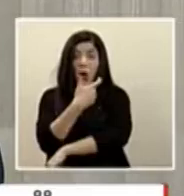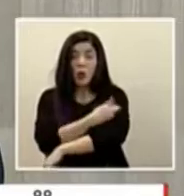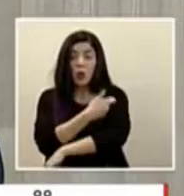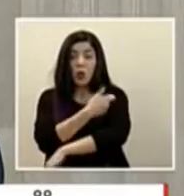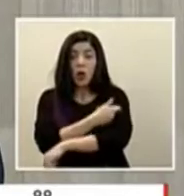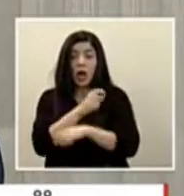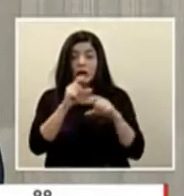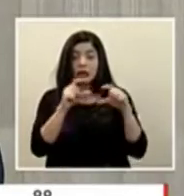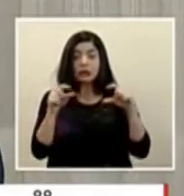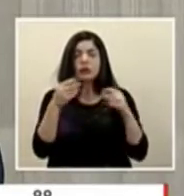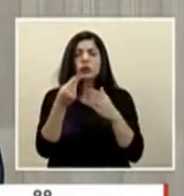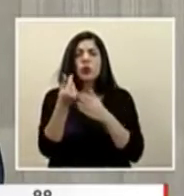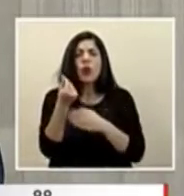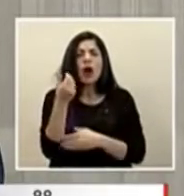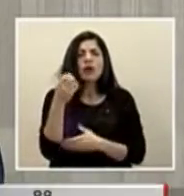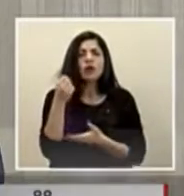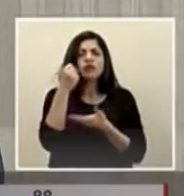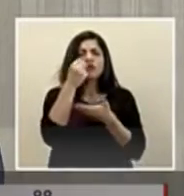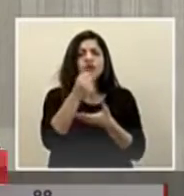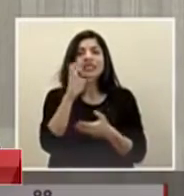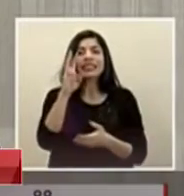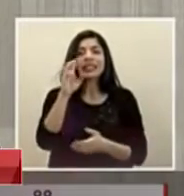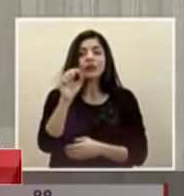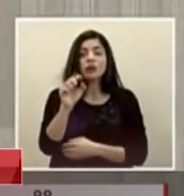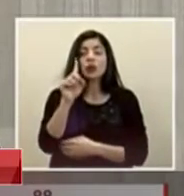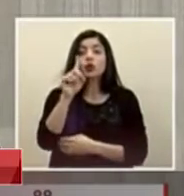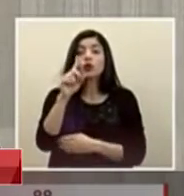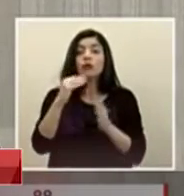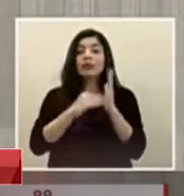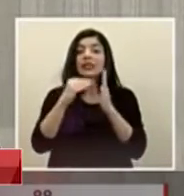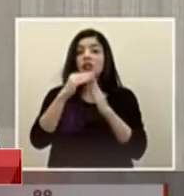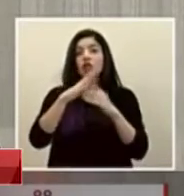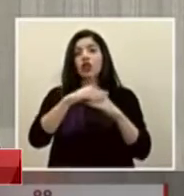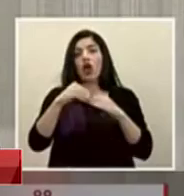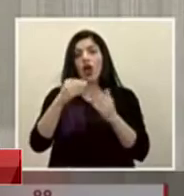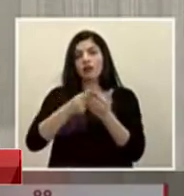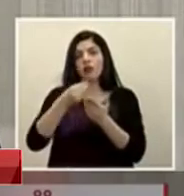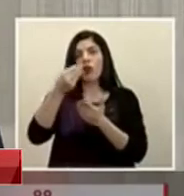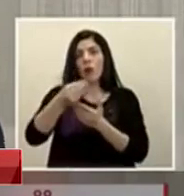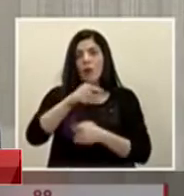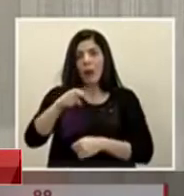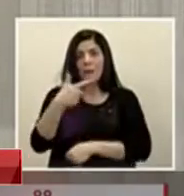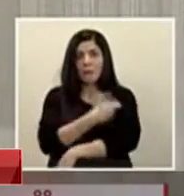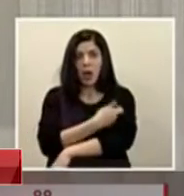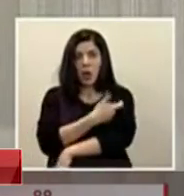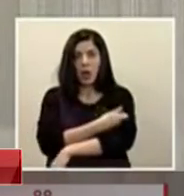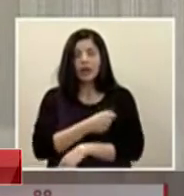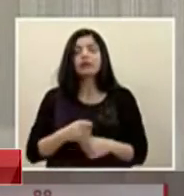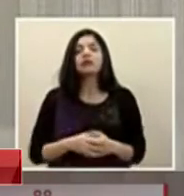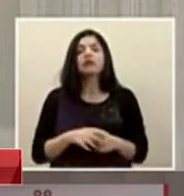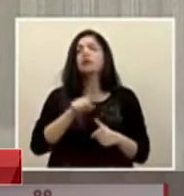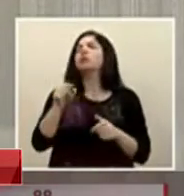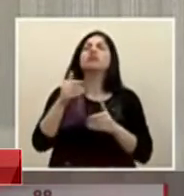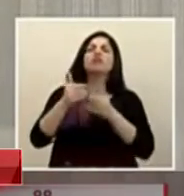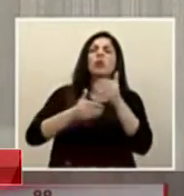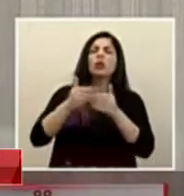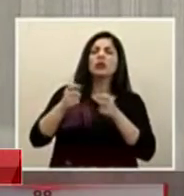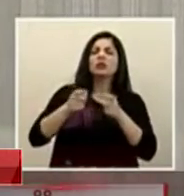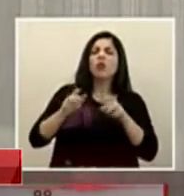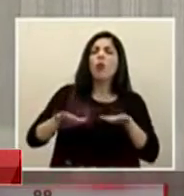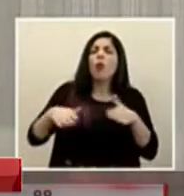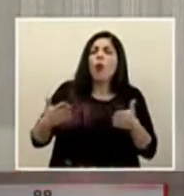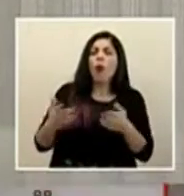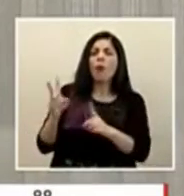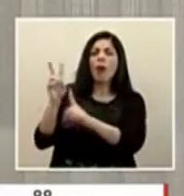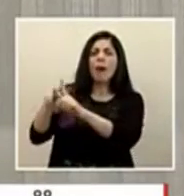vacunas. Se están invirtiendo 6.1 millones de dólares y va a tener una logística de